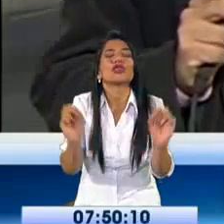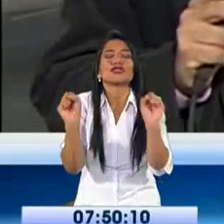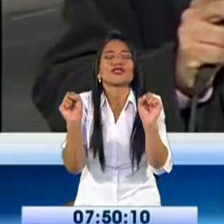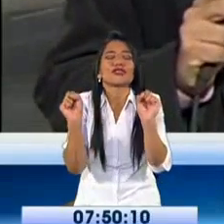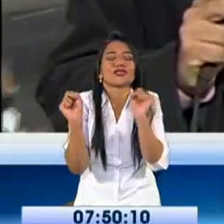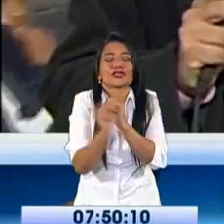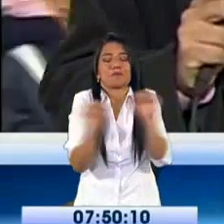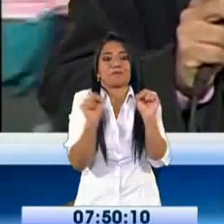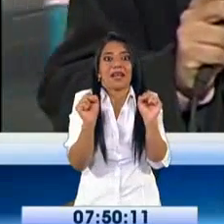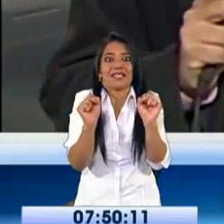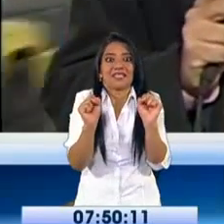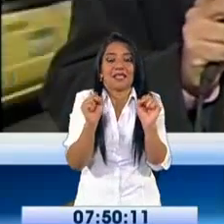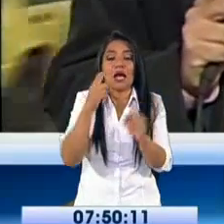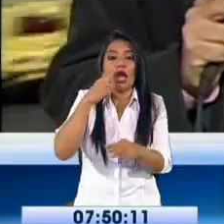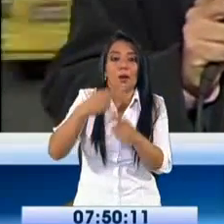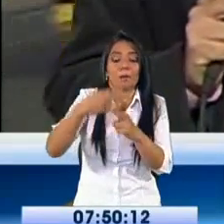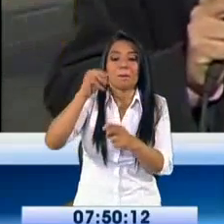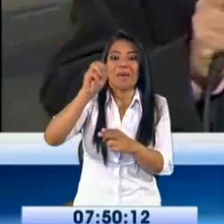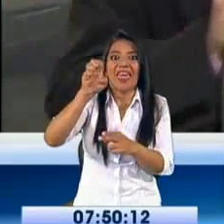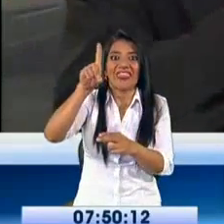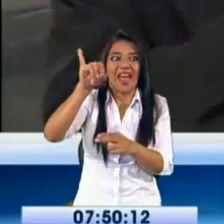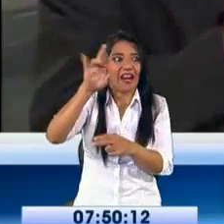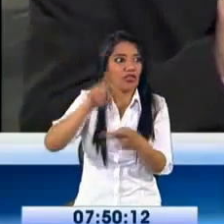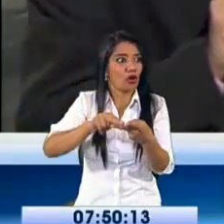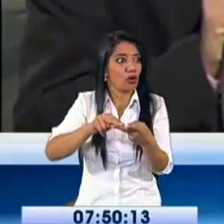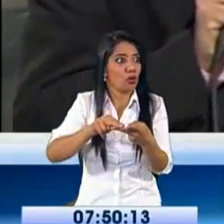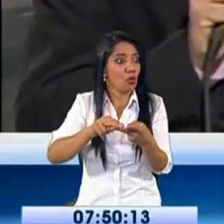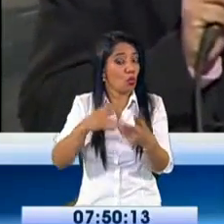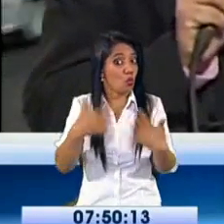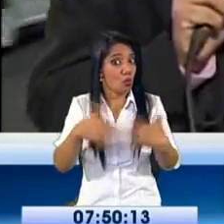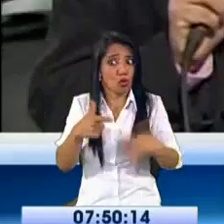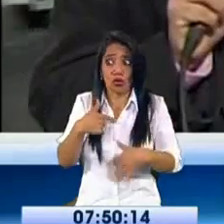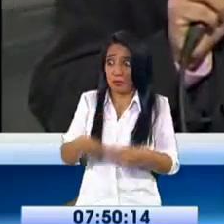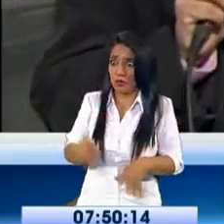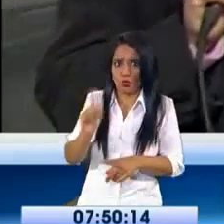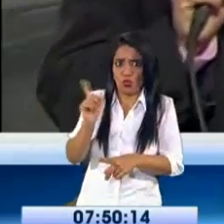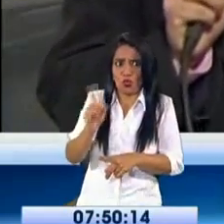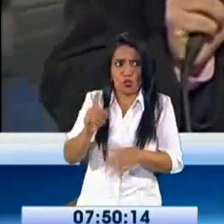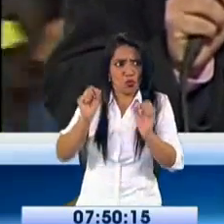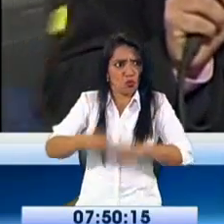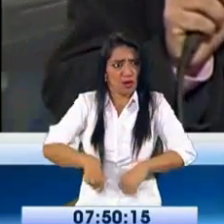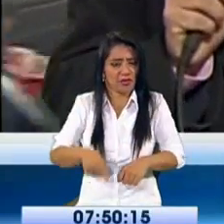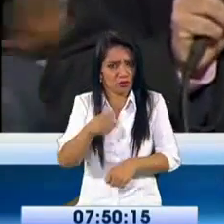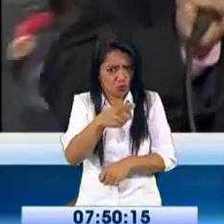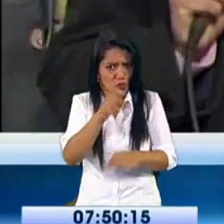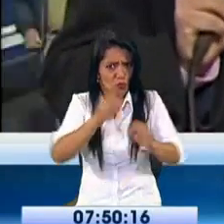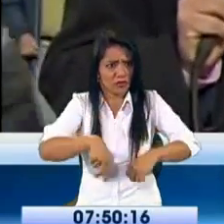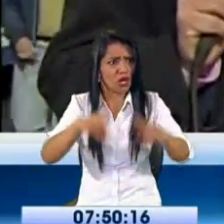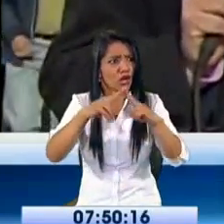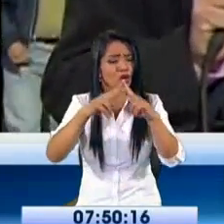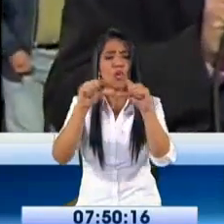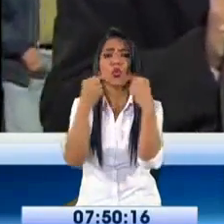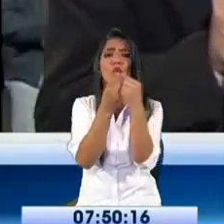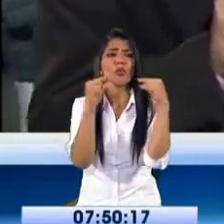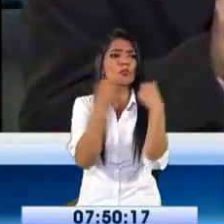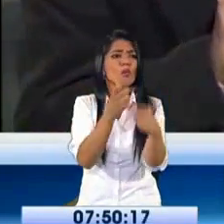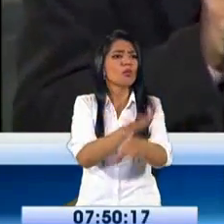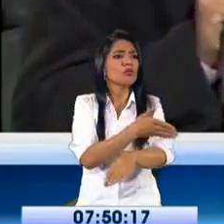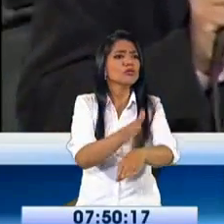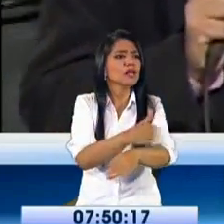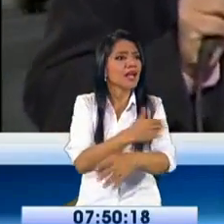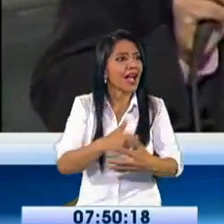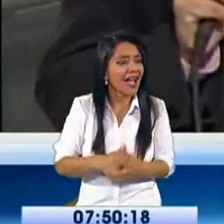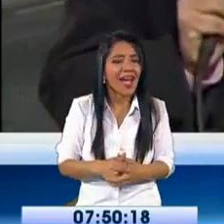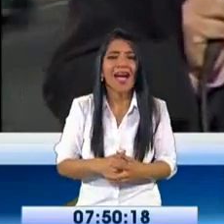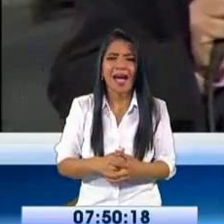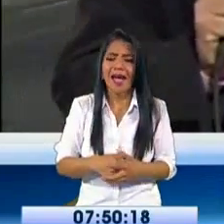usted. Va a estar Don Medado y sus players también. No me lo pierdo, no me lo pierdo, además. Es importante para que usted lo conozca. Muchos grupos, además. Así